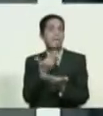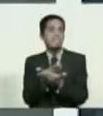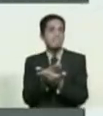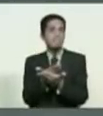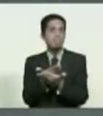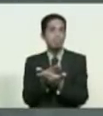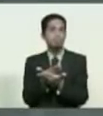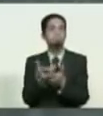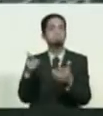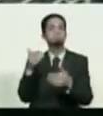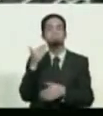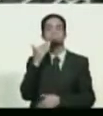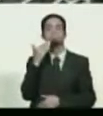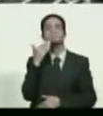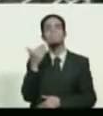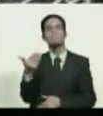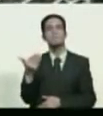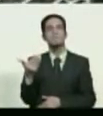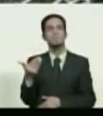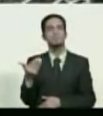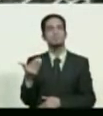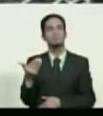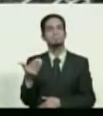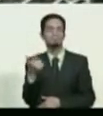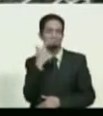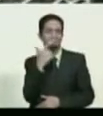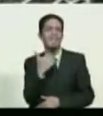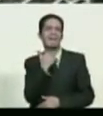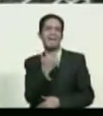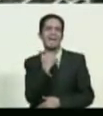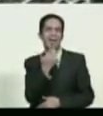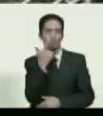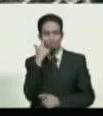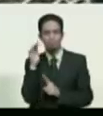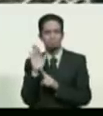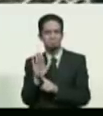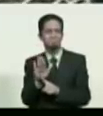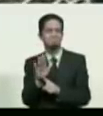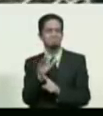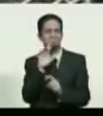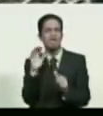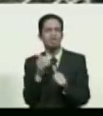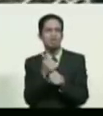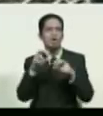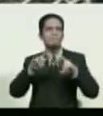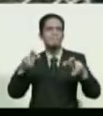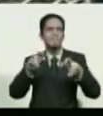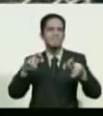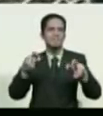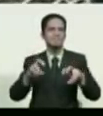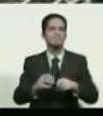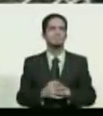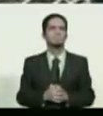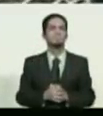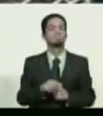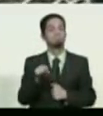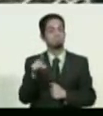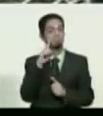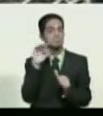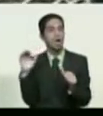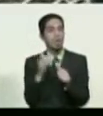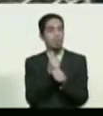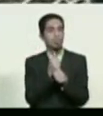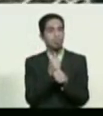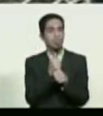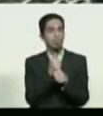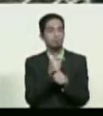República para mostrar solo algunas cosas del avance de la investigación. Ya no pueden decir otra cosa. Esto fue lo que se encontró